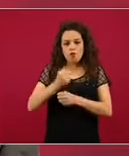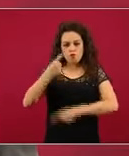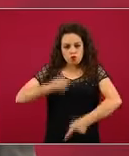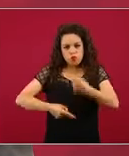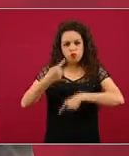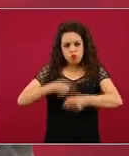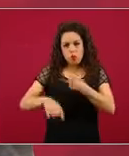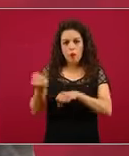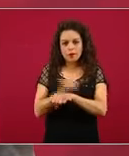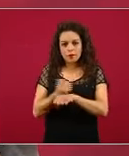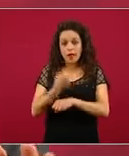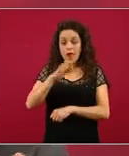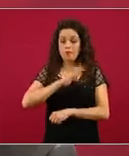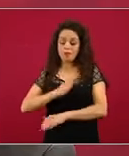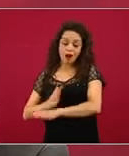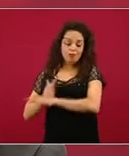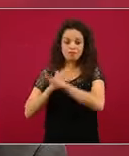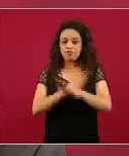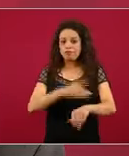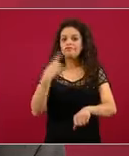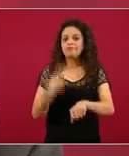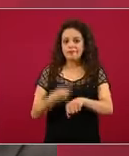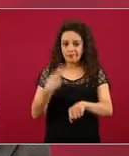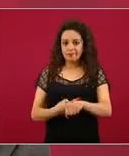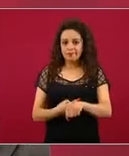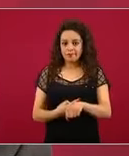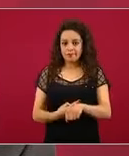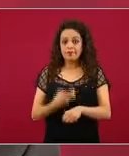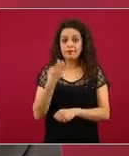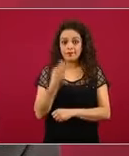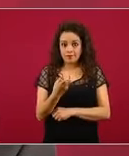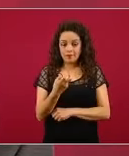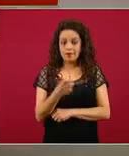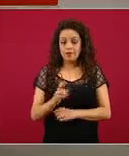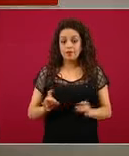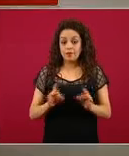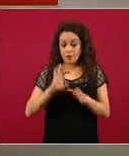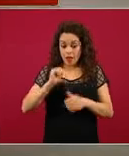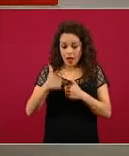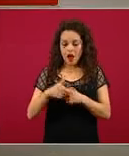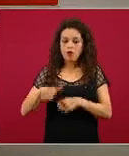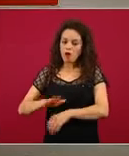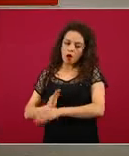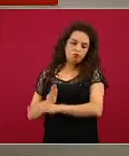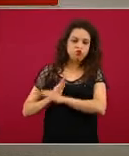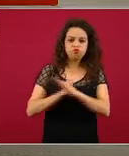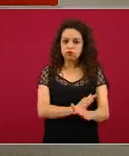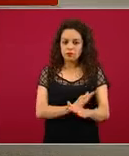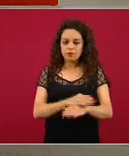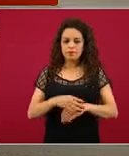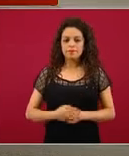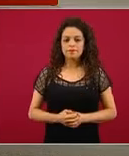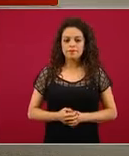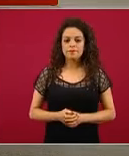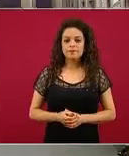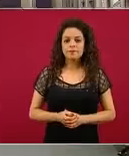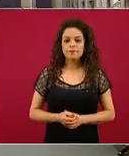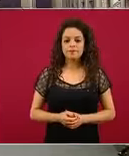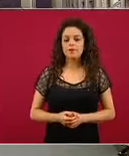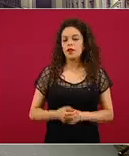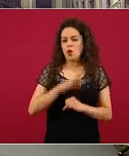de causar enfermedad, y los anticuerpos se generan en reacción a ello. Y finalmente, doctor Ricardo